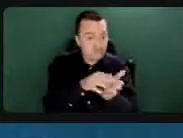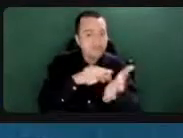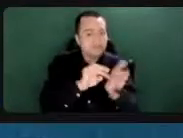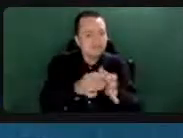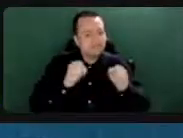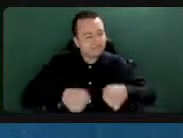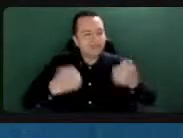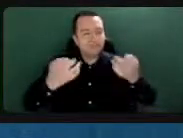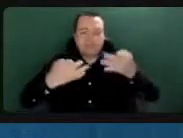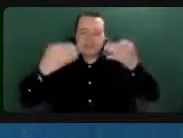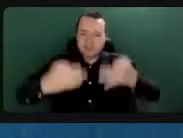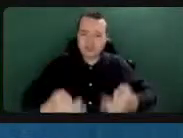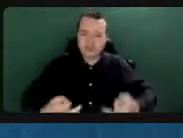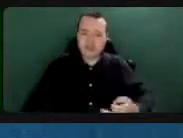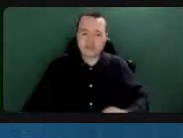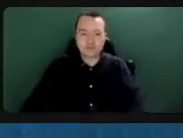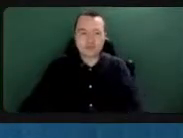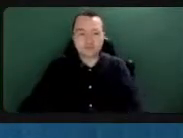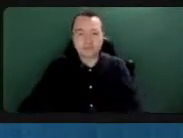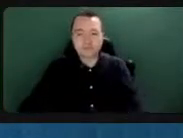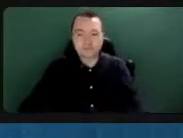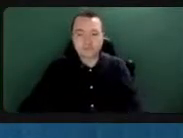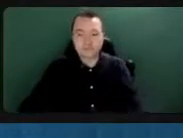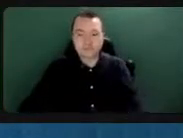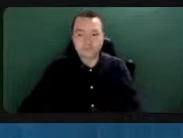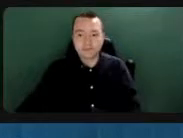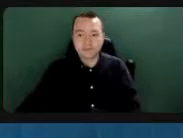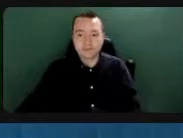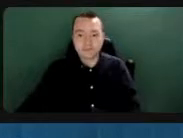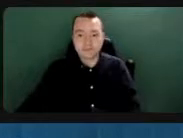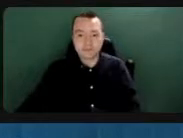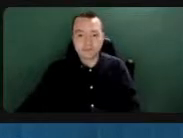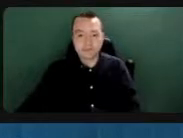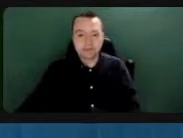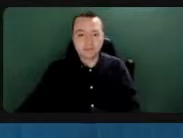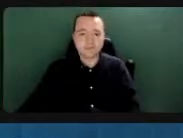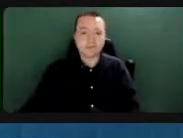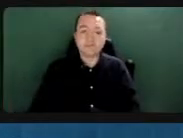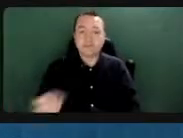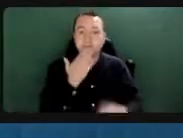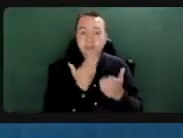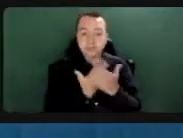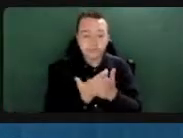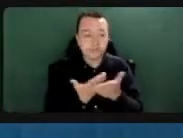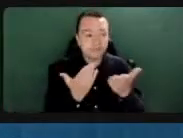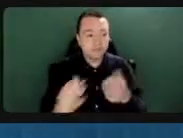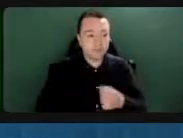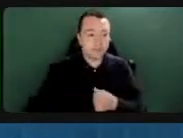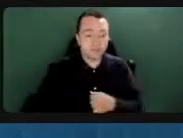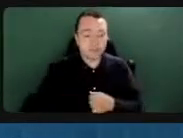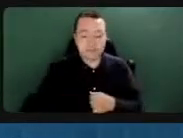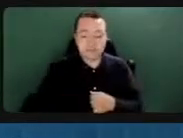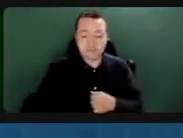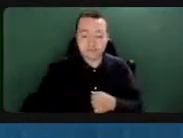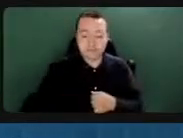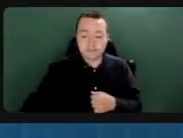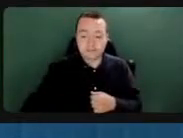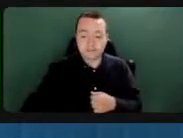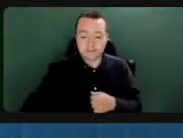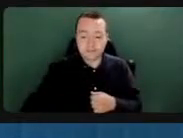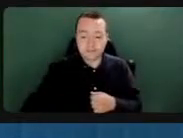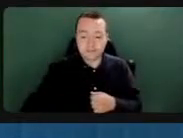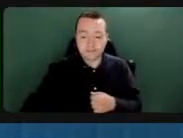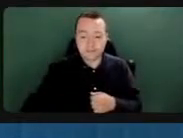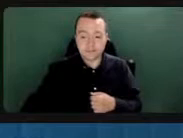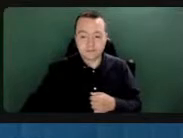Muchas gracias, doctor Fitzgerald, por sus comentarios para introducir este webinar. Y ahora damos paso al doctor